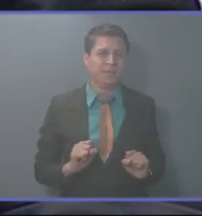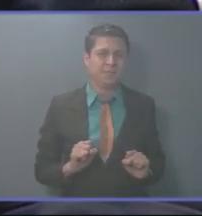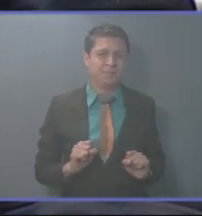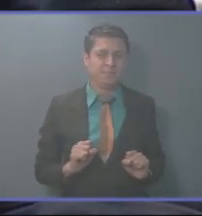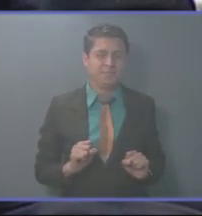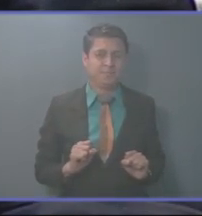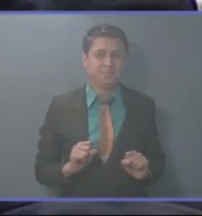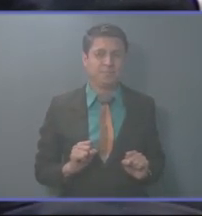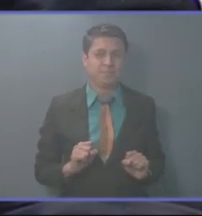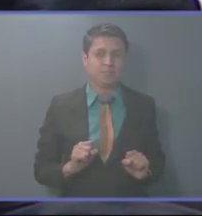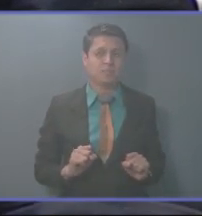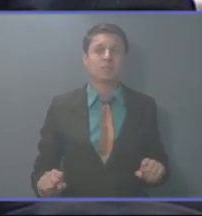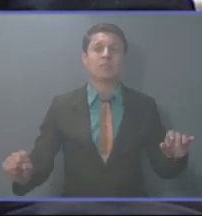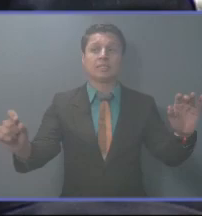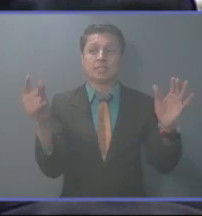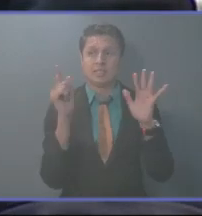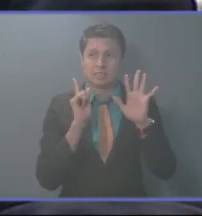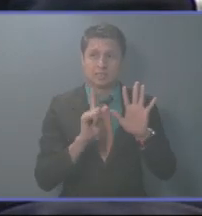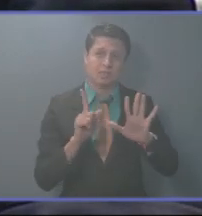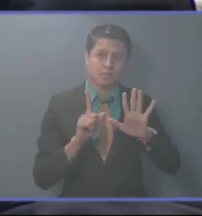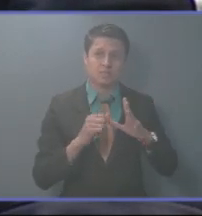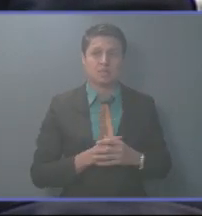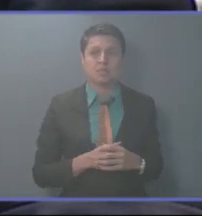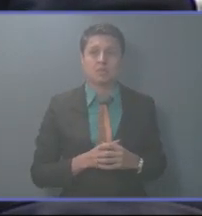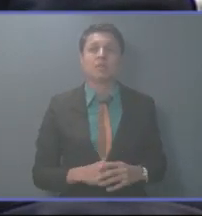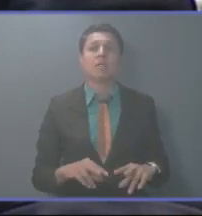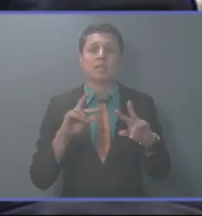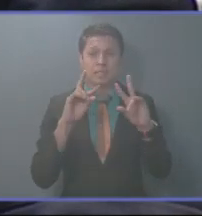indulto. 6. Que en